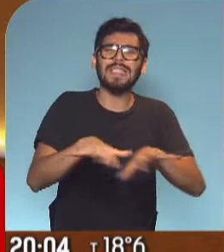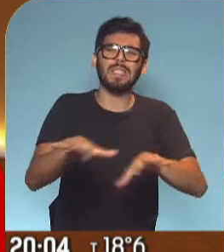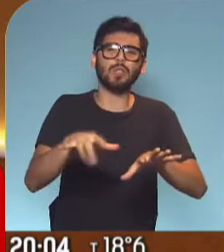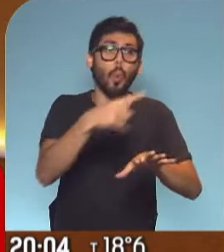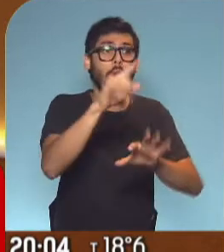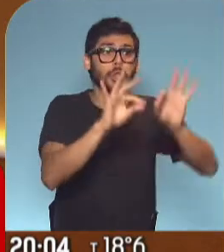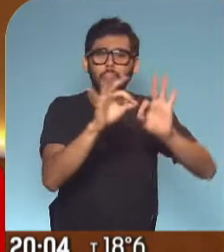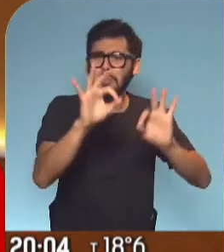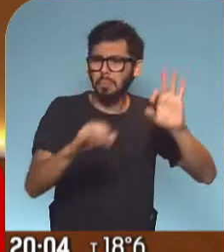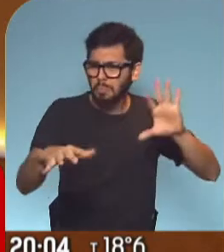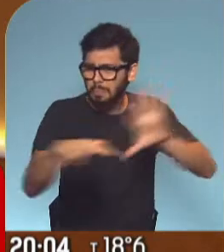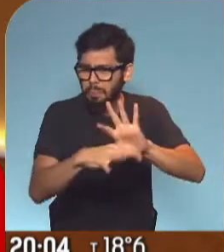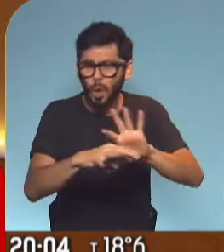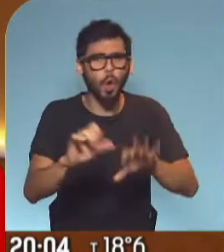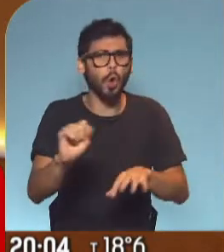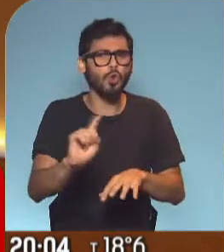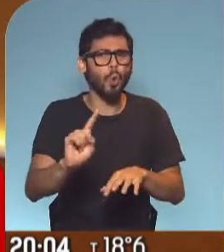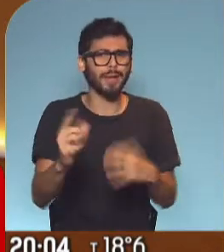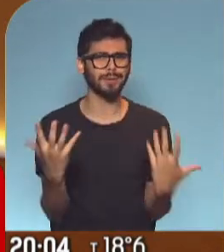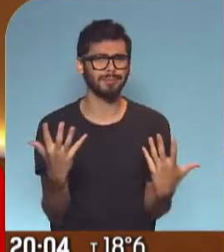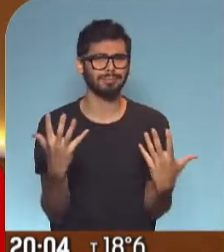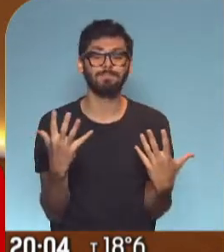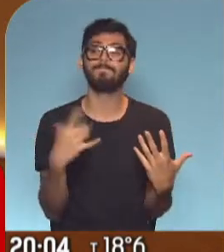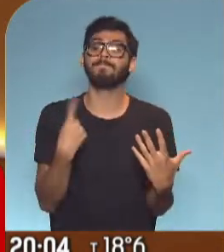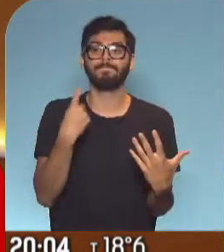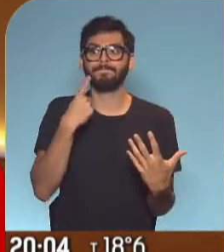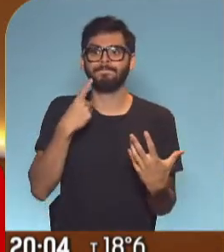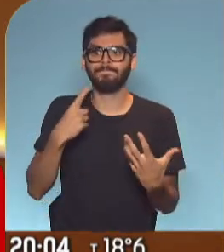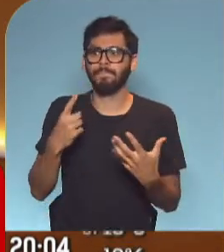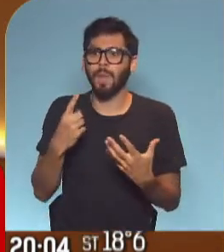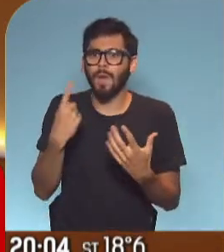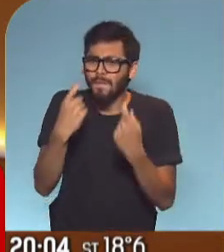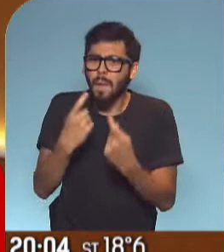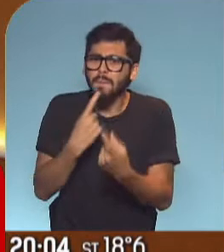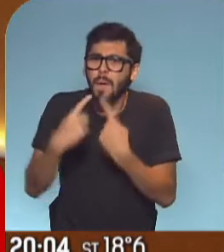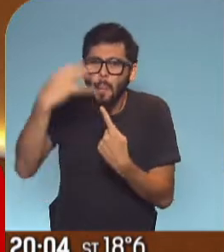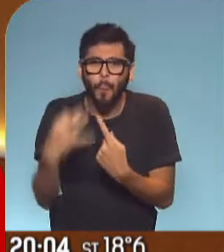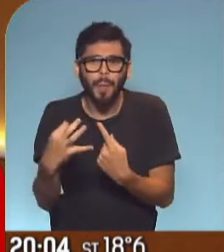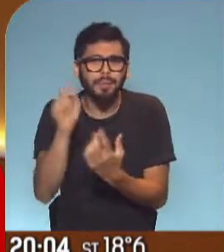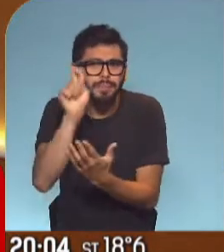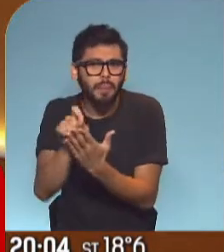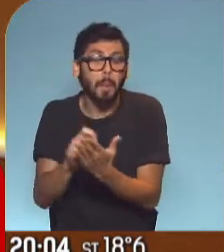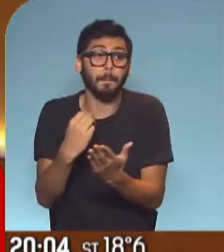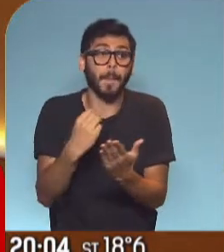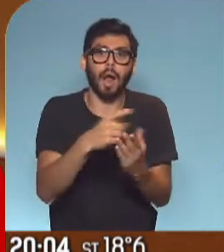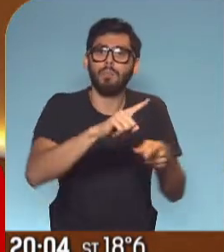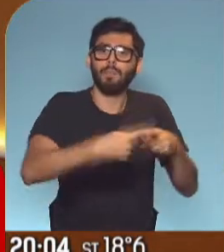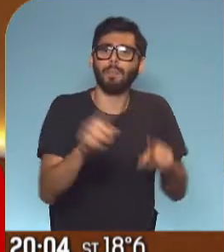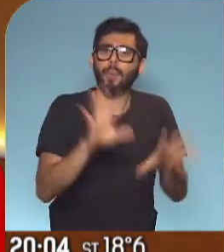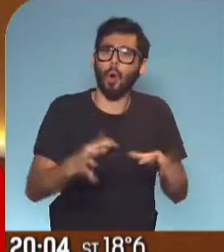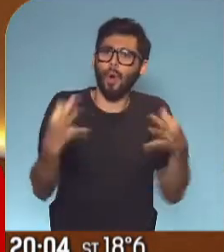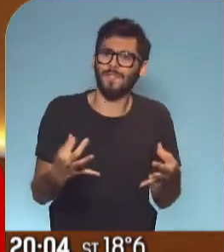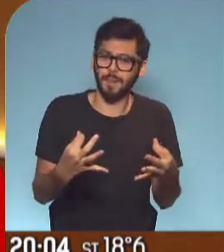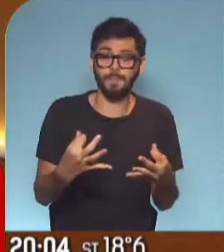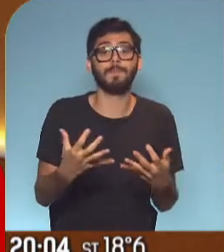sucediendo, y considerábamos que era un primer paso para empezar a pensar políticas que reviertan esta situación, que, como bien decían, hoy está en